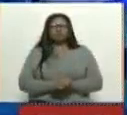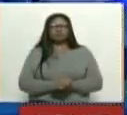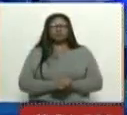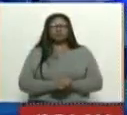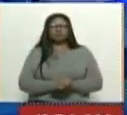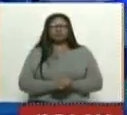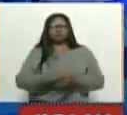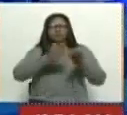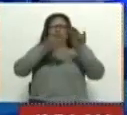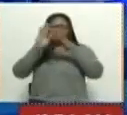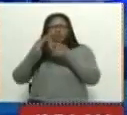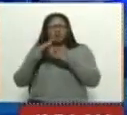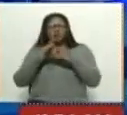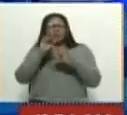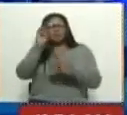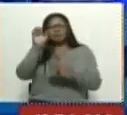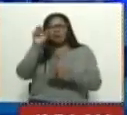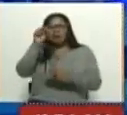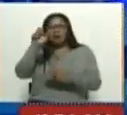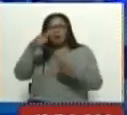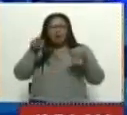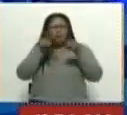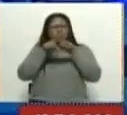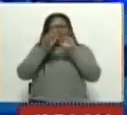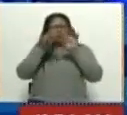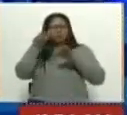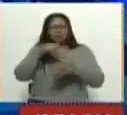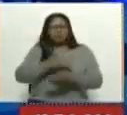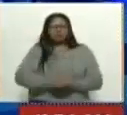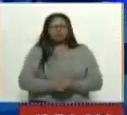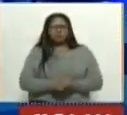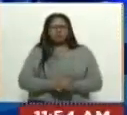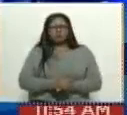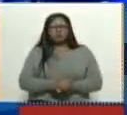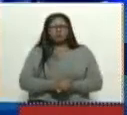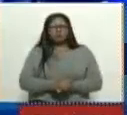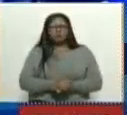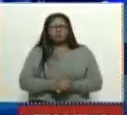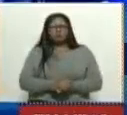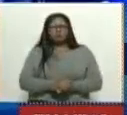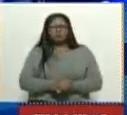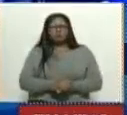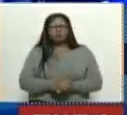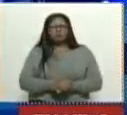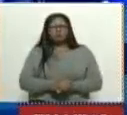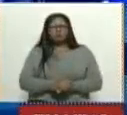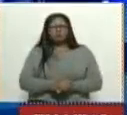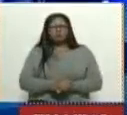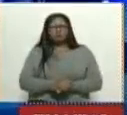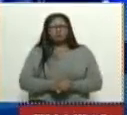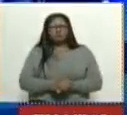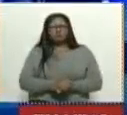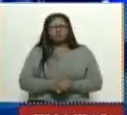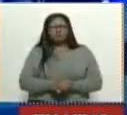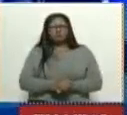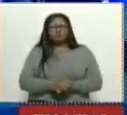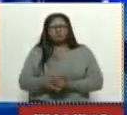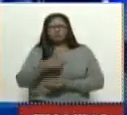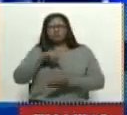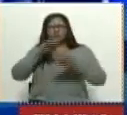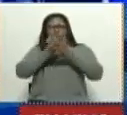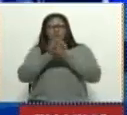2021 cumpliendo haciendo realidad el sueño de la comuna de Chávez y nuestro compañero